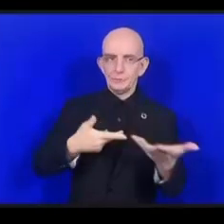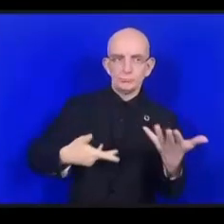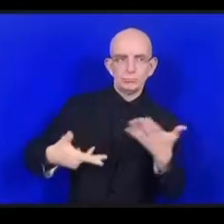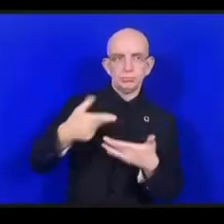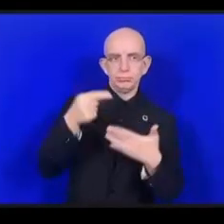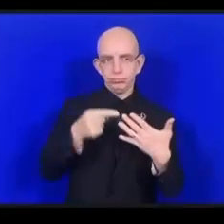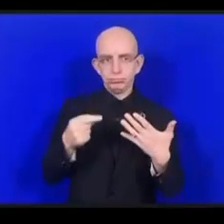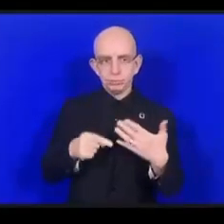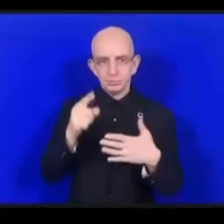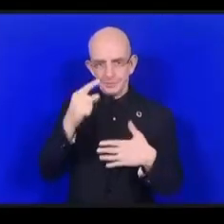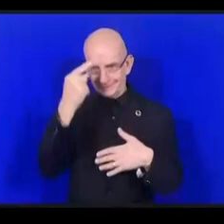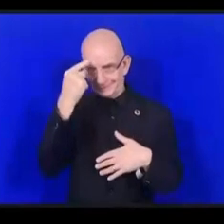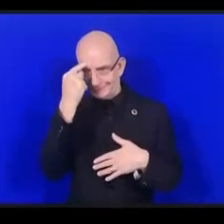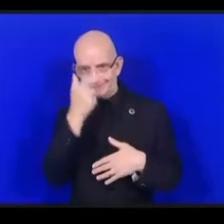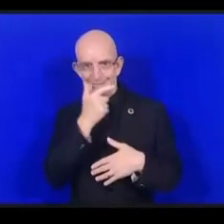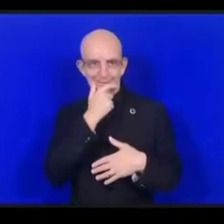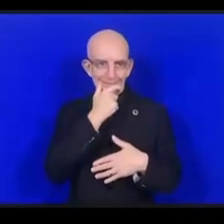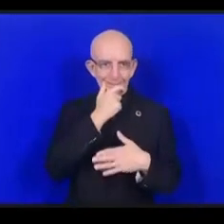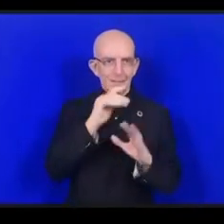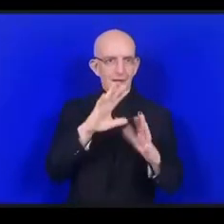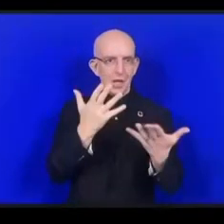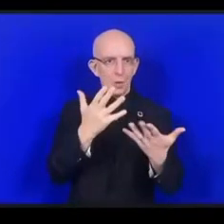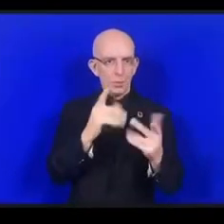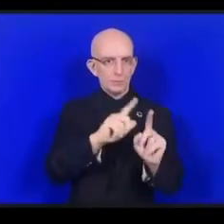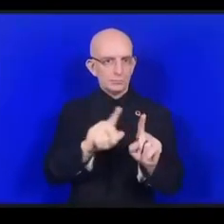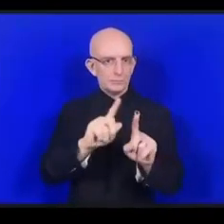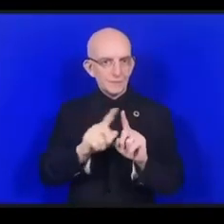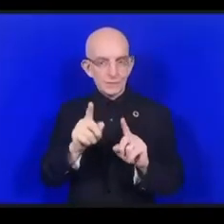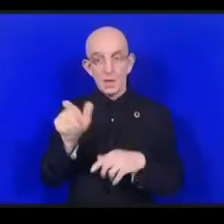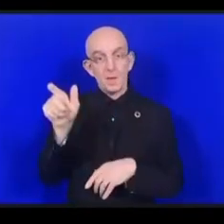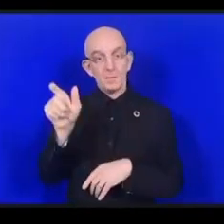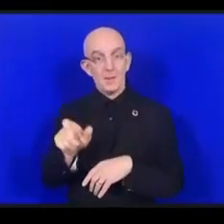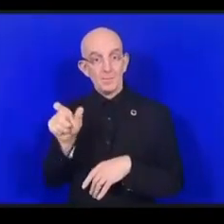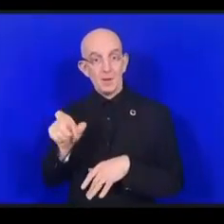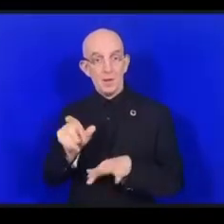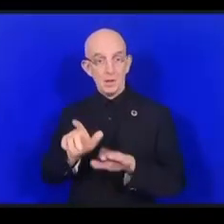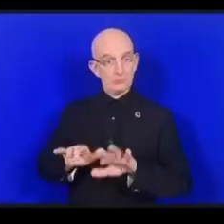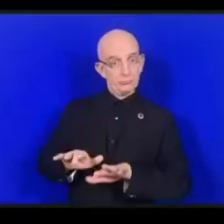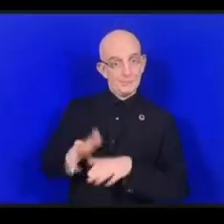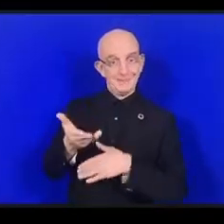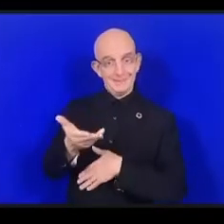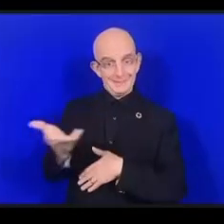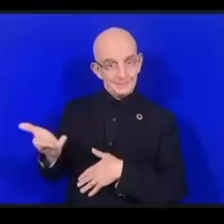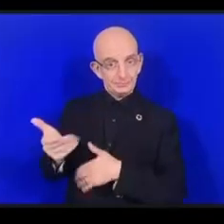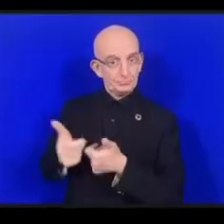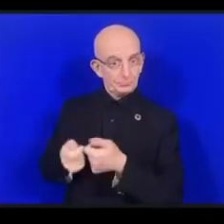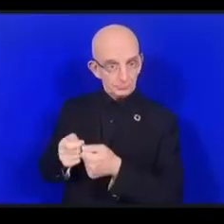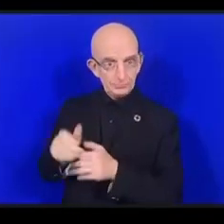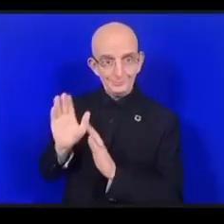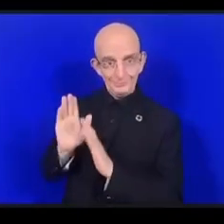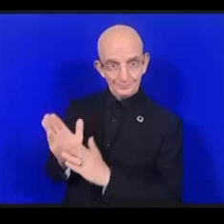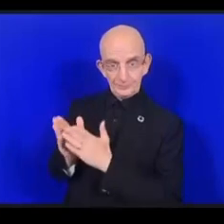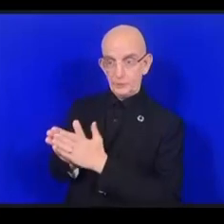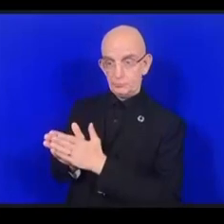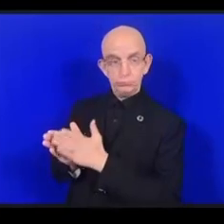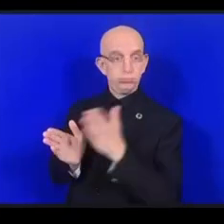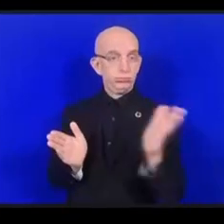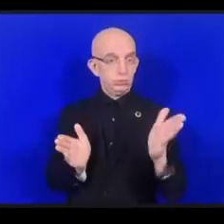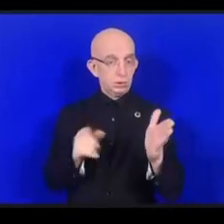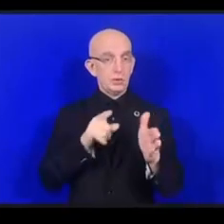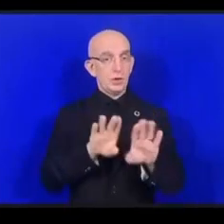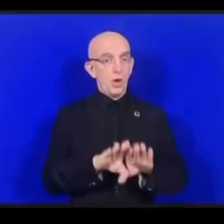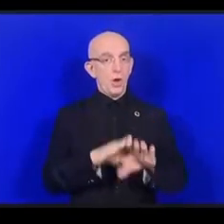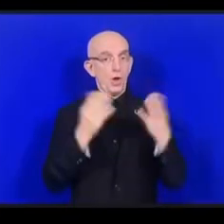se está en internet abierto Es simplemente más más tráfico